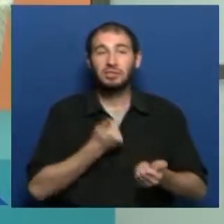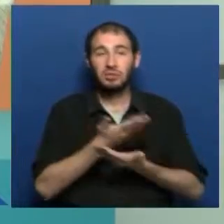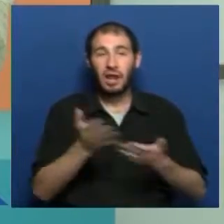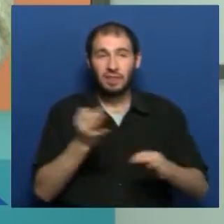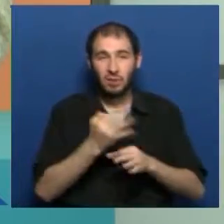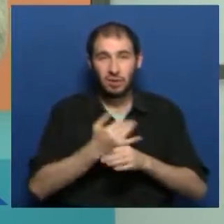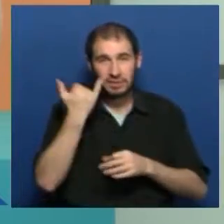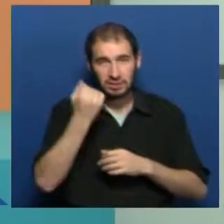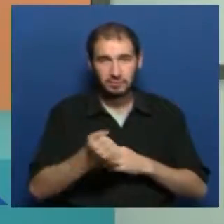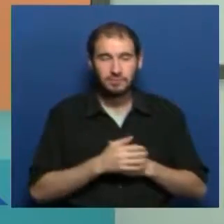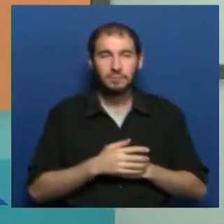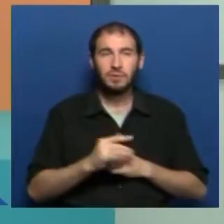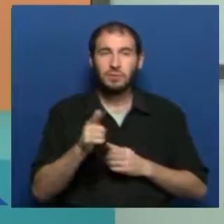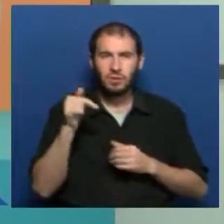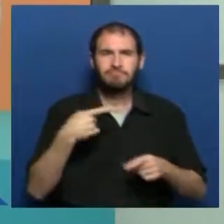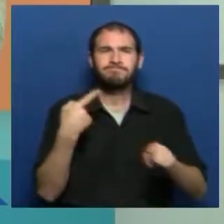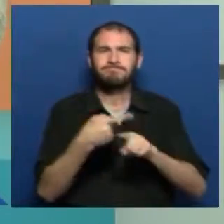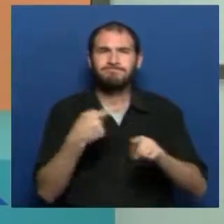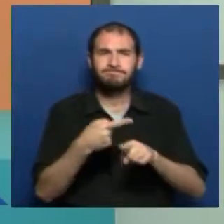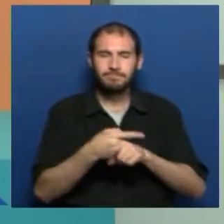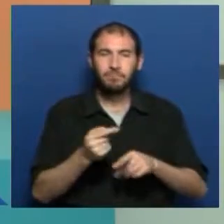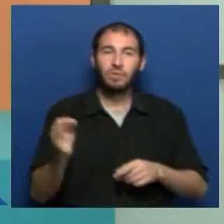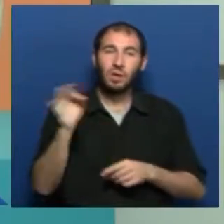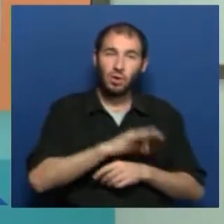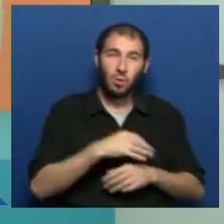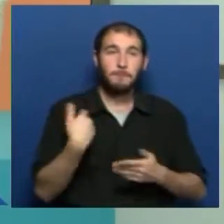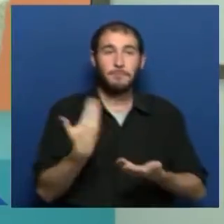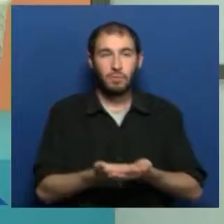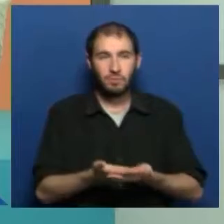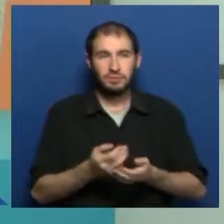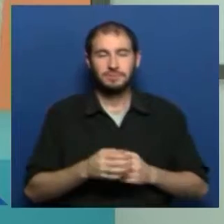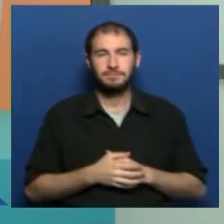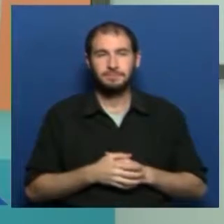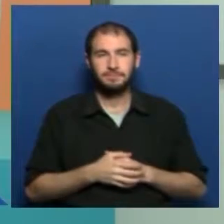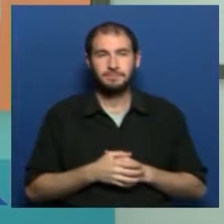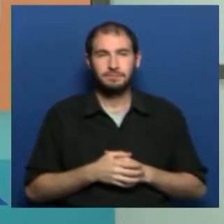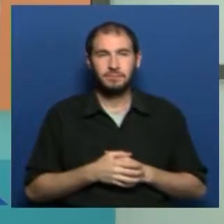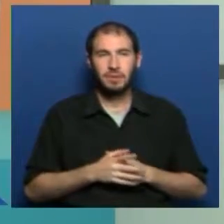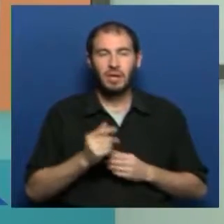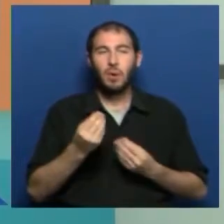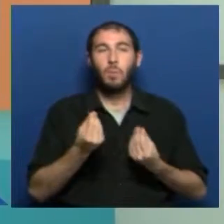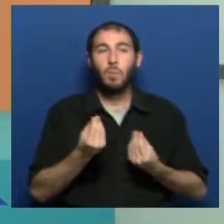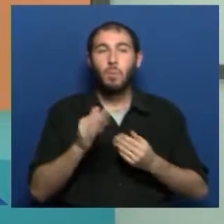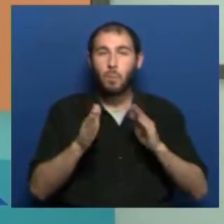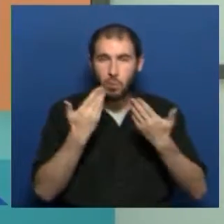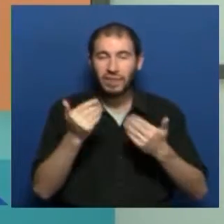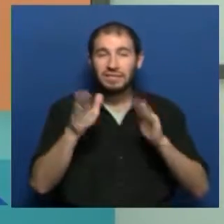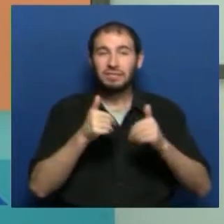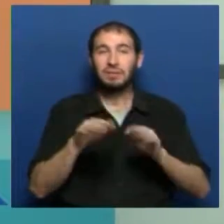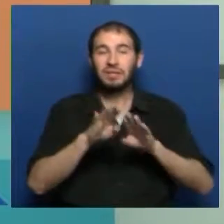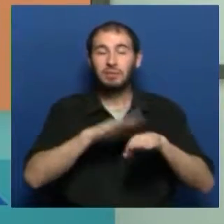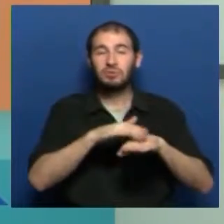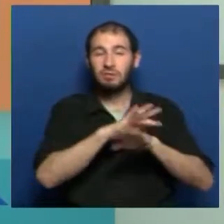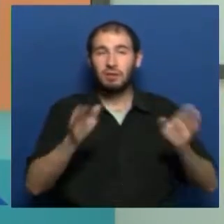General de Escuela, por eso también insistíamos, o está propuesto, que se puedan convocar a autoridades de